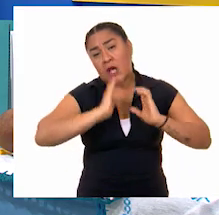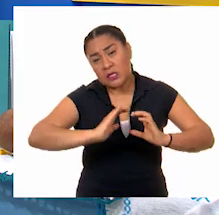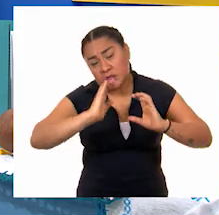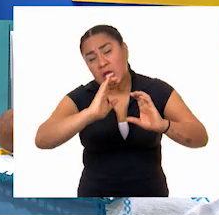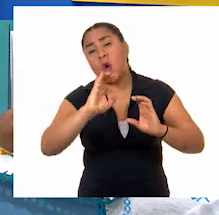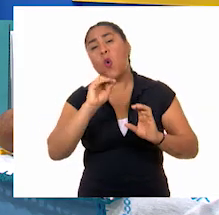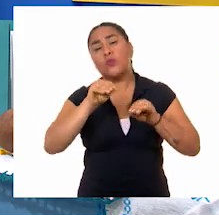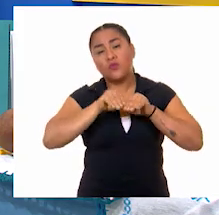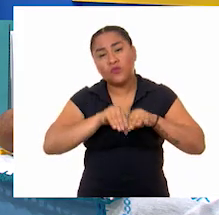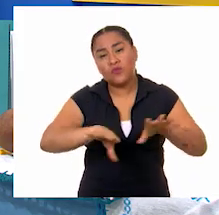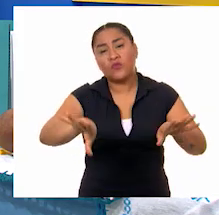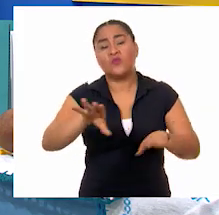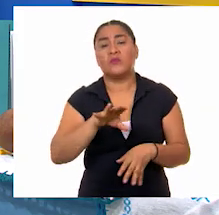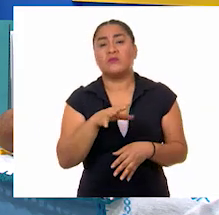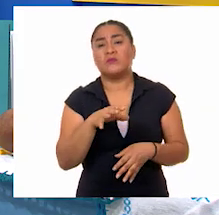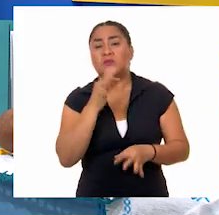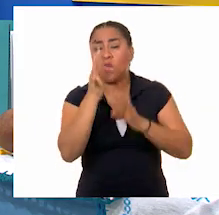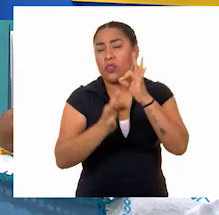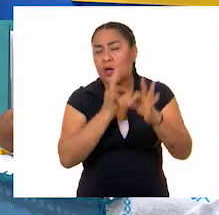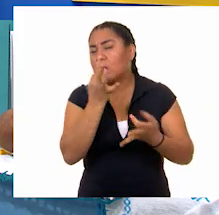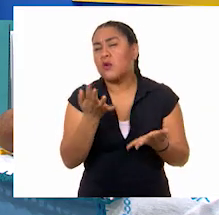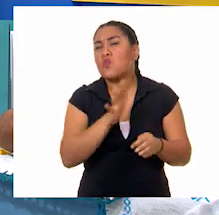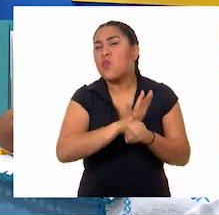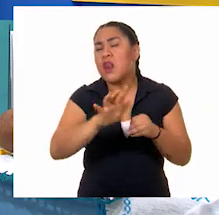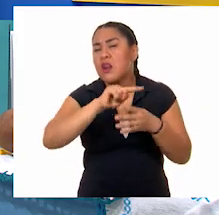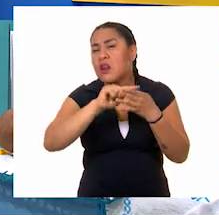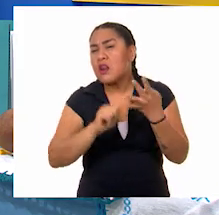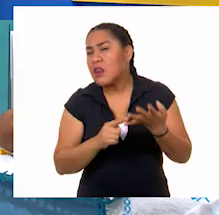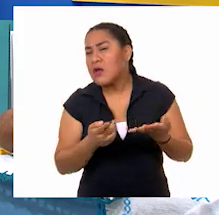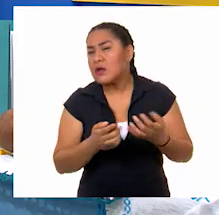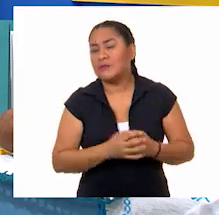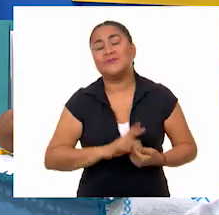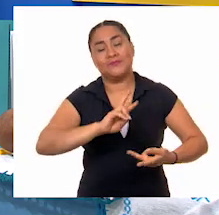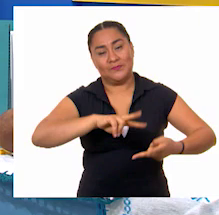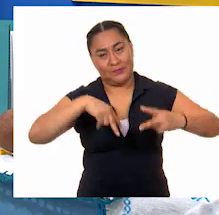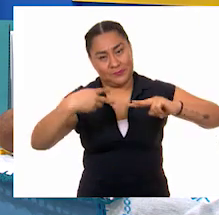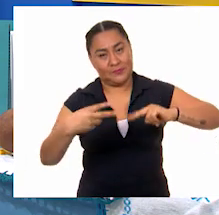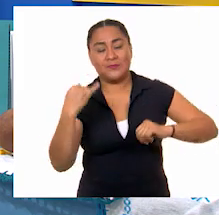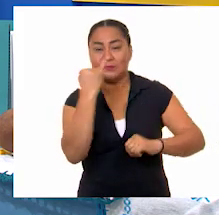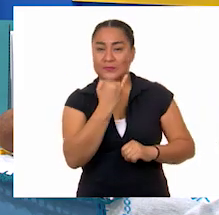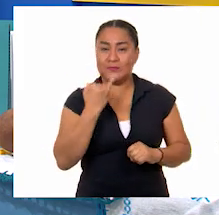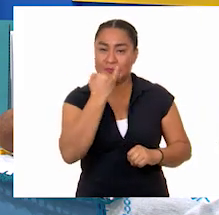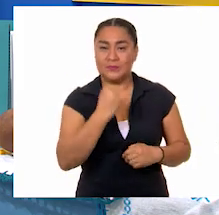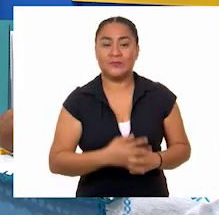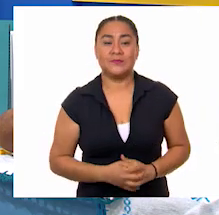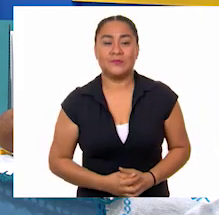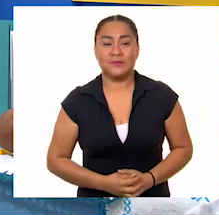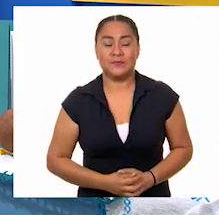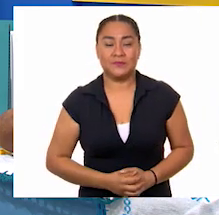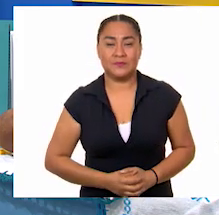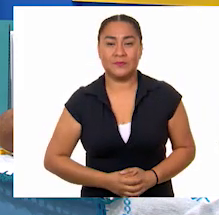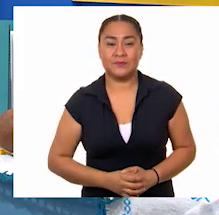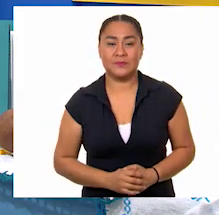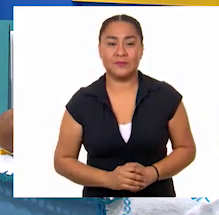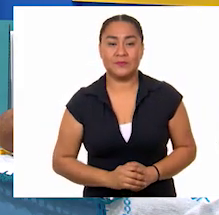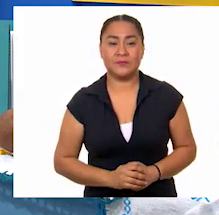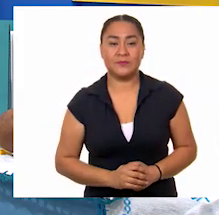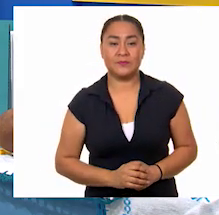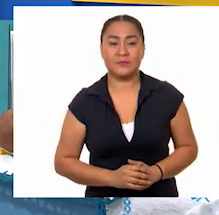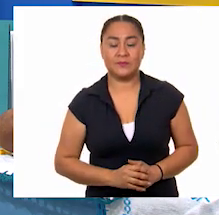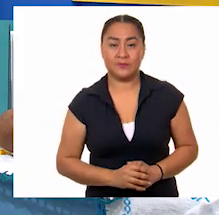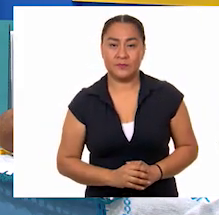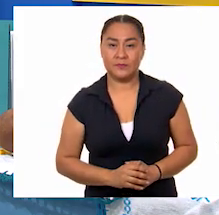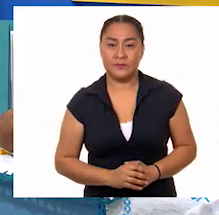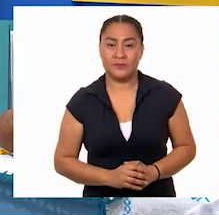informativa? ¿Qué te parece? Imane y Joaquín, Natanani, en el mundo ni el